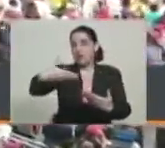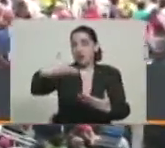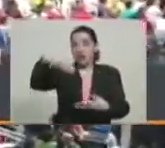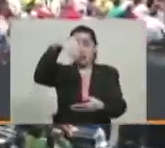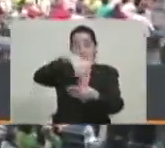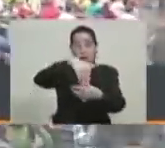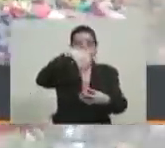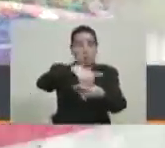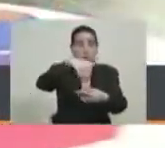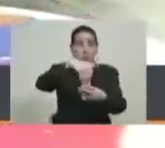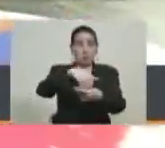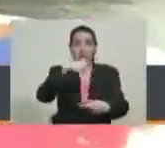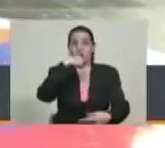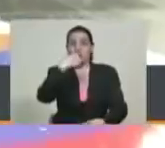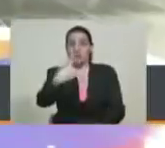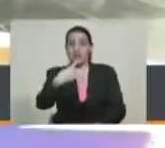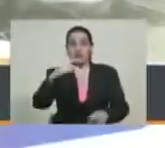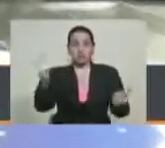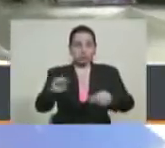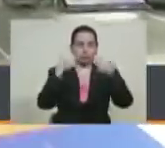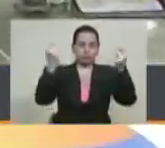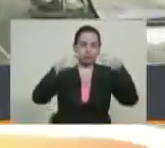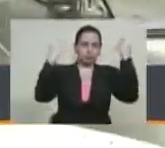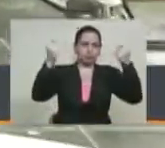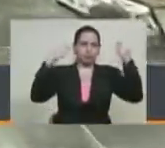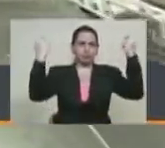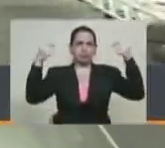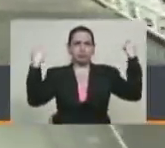¿Cómo es que dice la consigna?